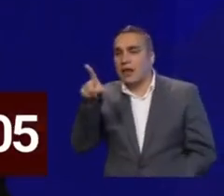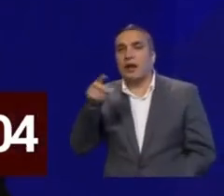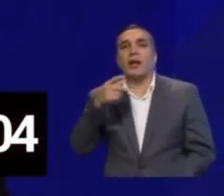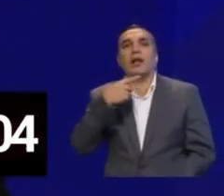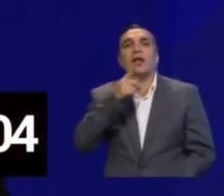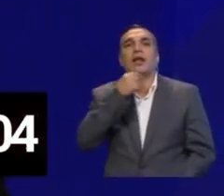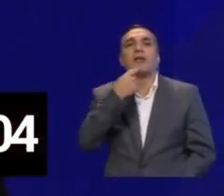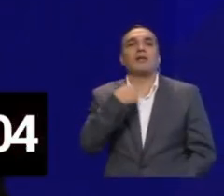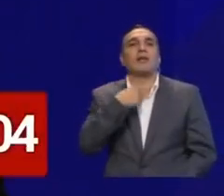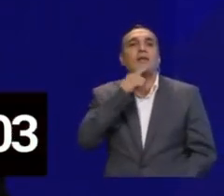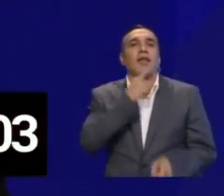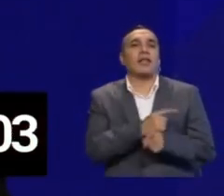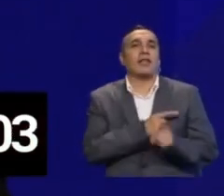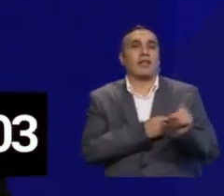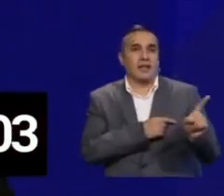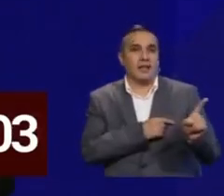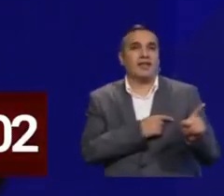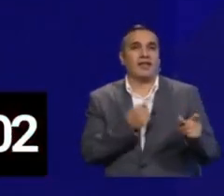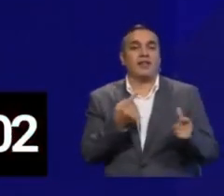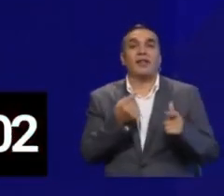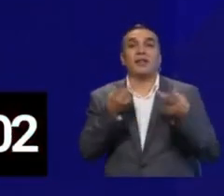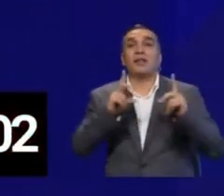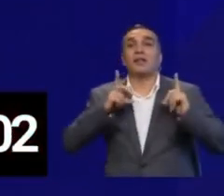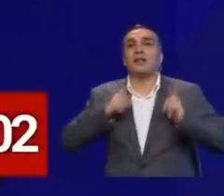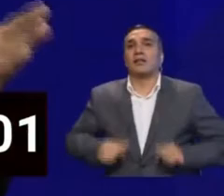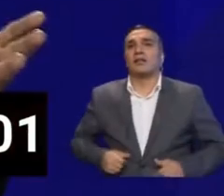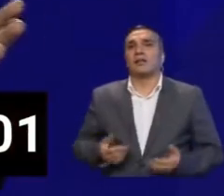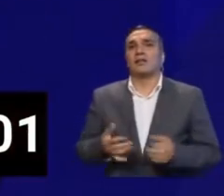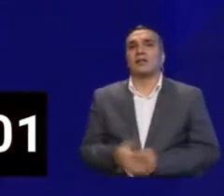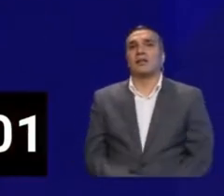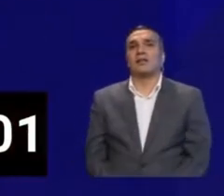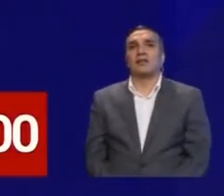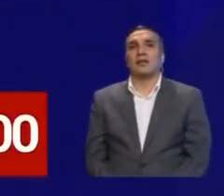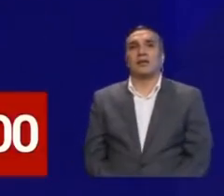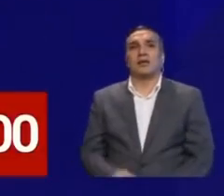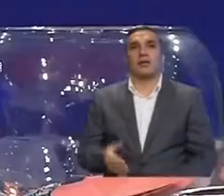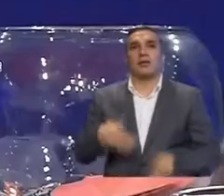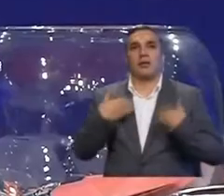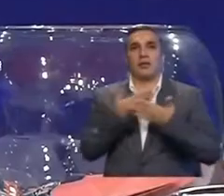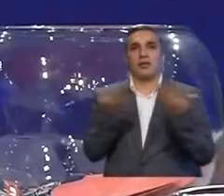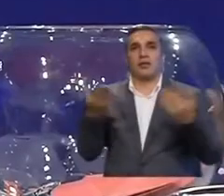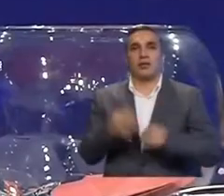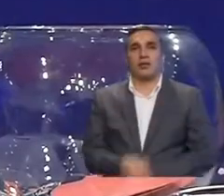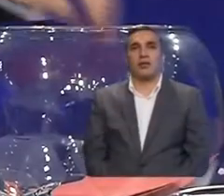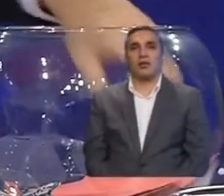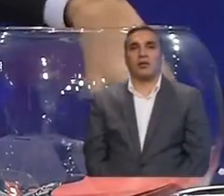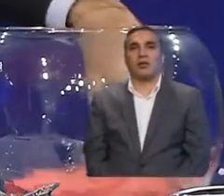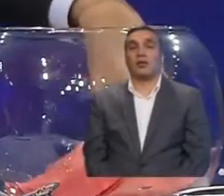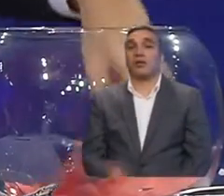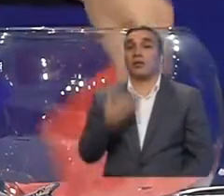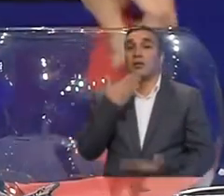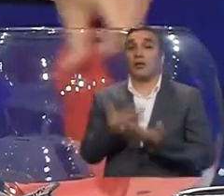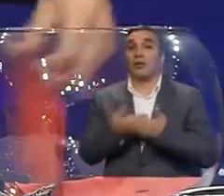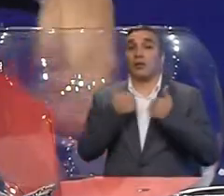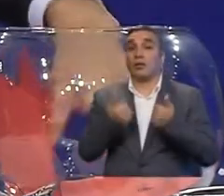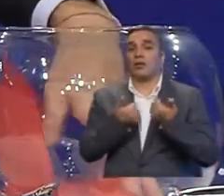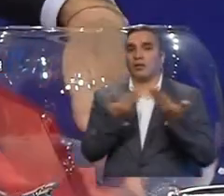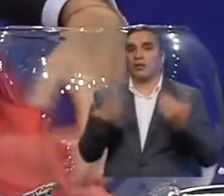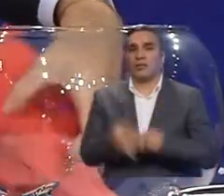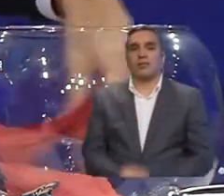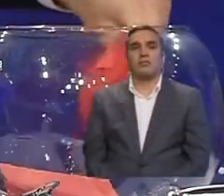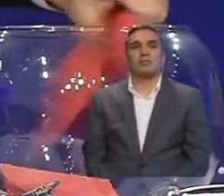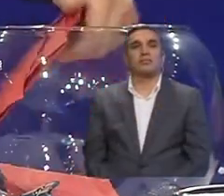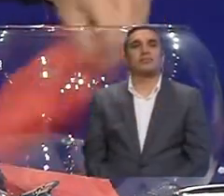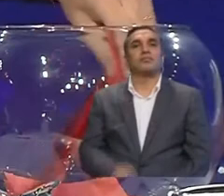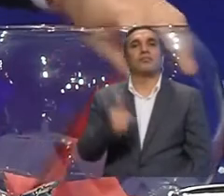les está mintiendo. Y sobre salud, le estaré contento de contestarle. Gracias, candidato Agnay.